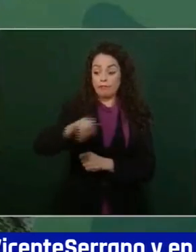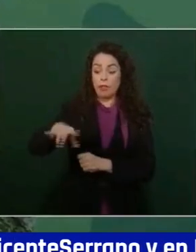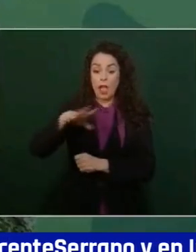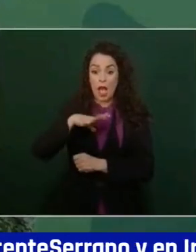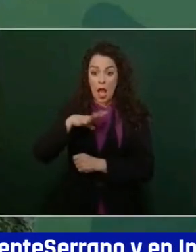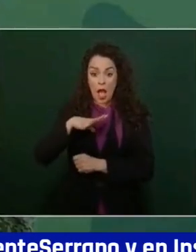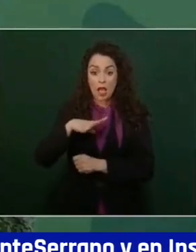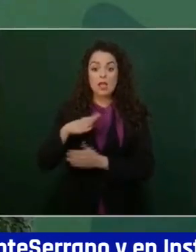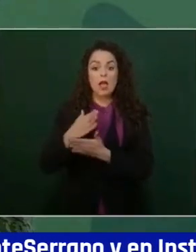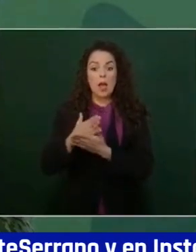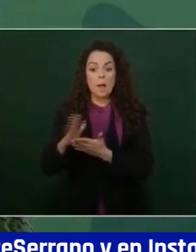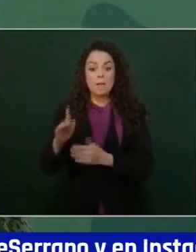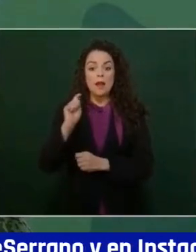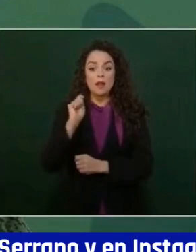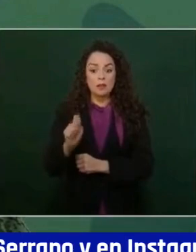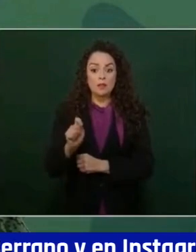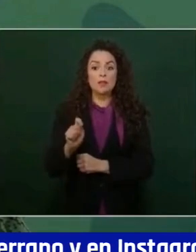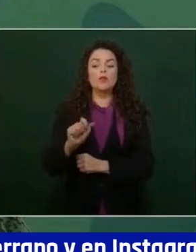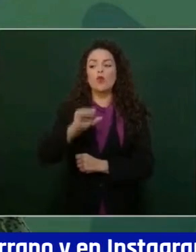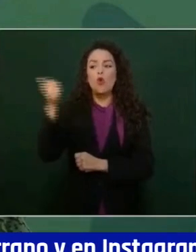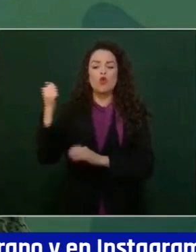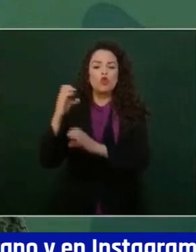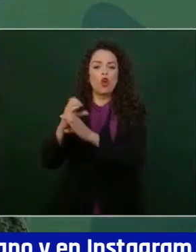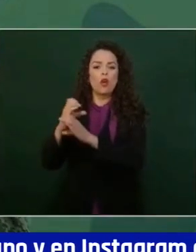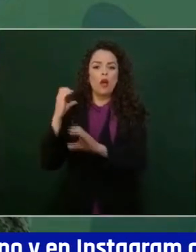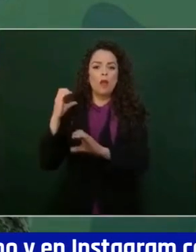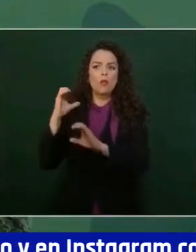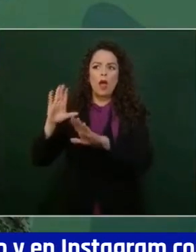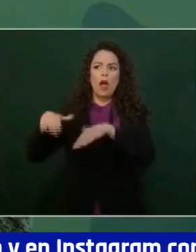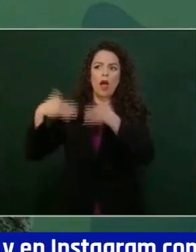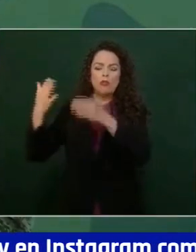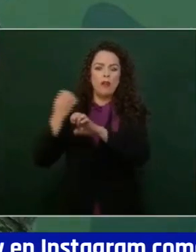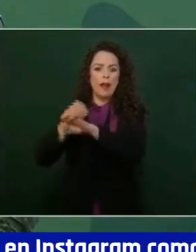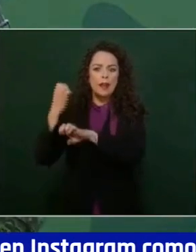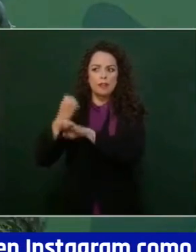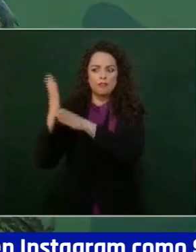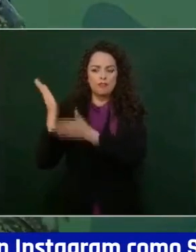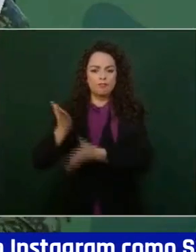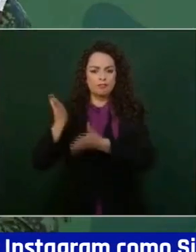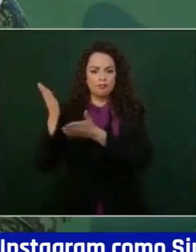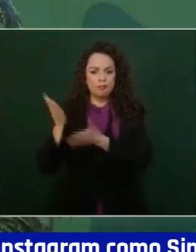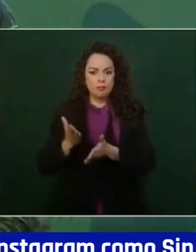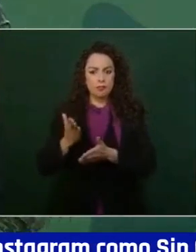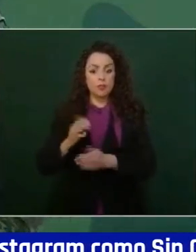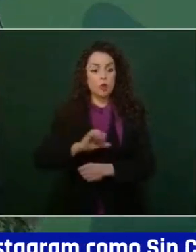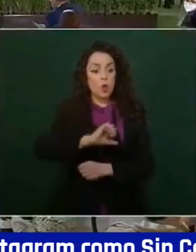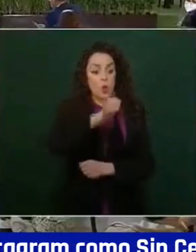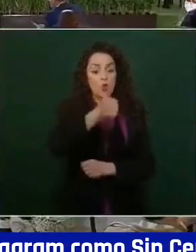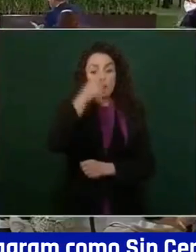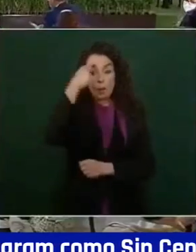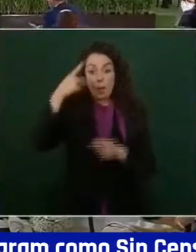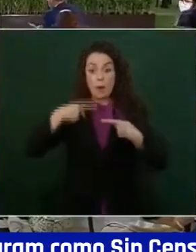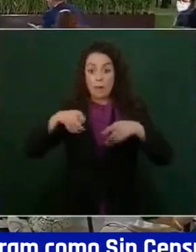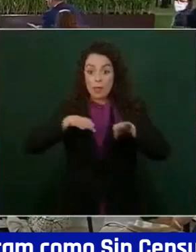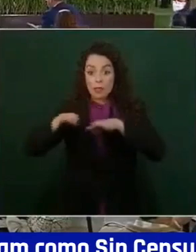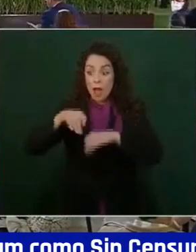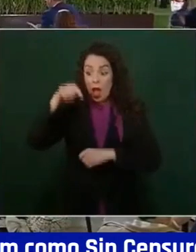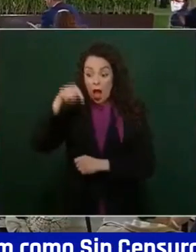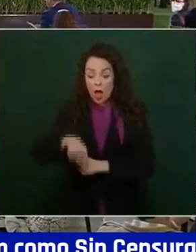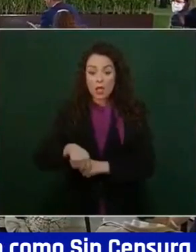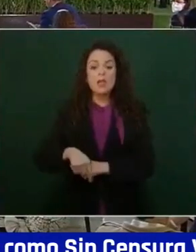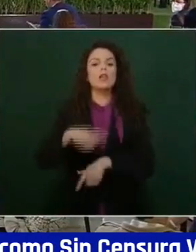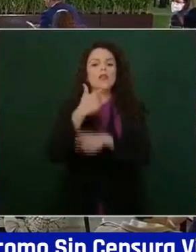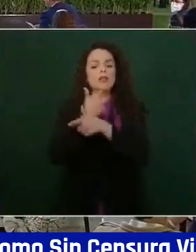terminal de autobuses foráneos. Adicionalmente, tenemos estacionamientos para empleados, para